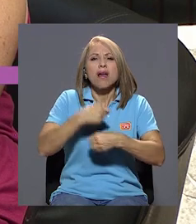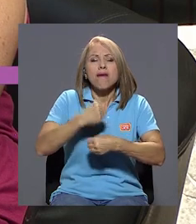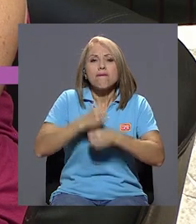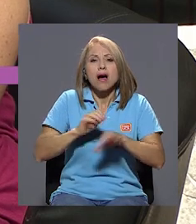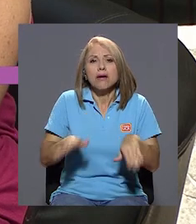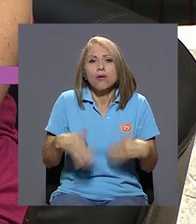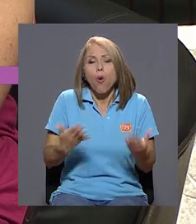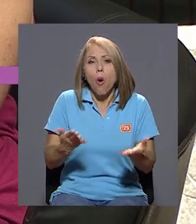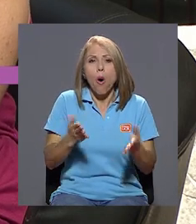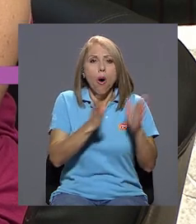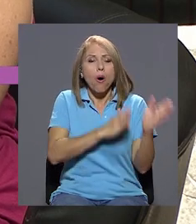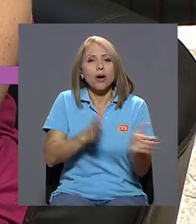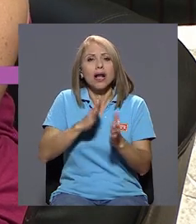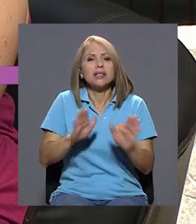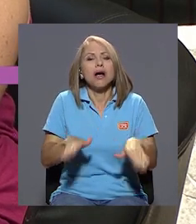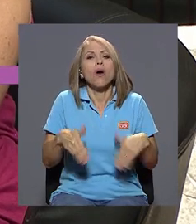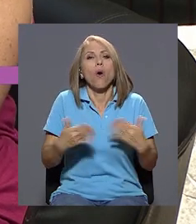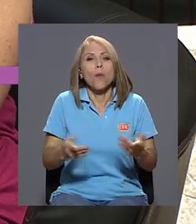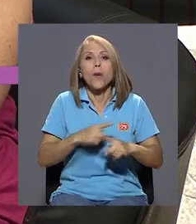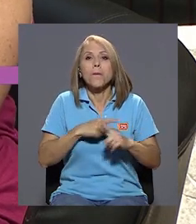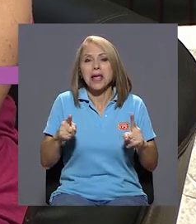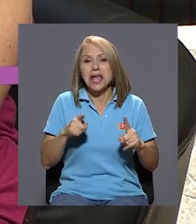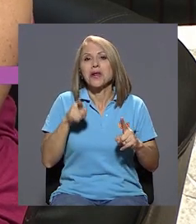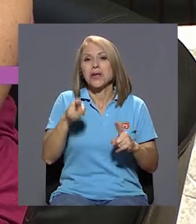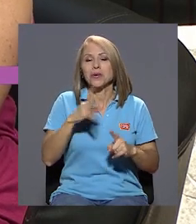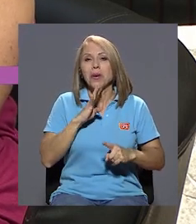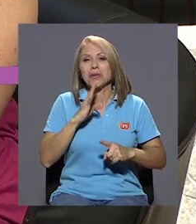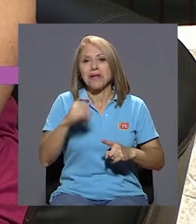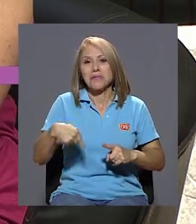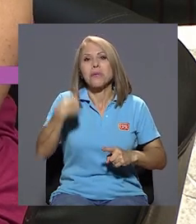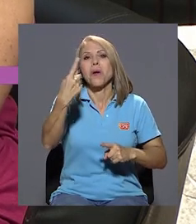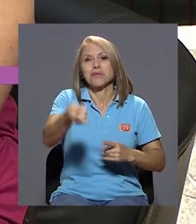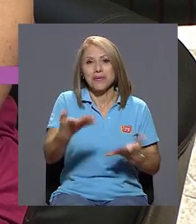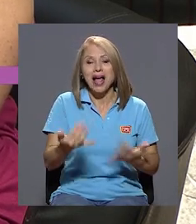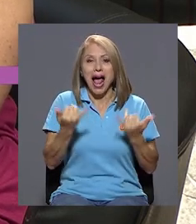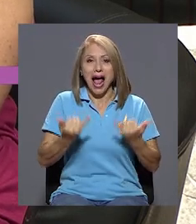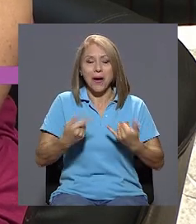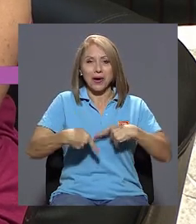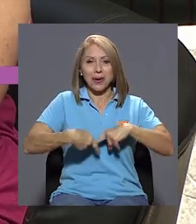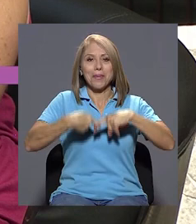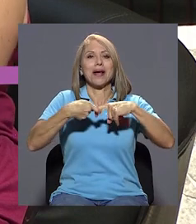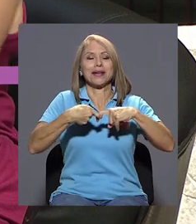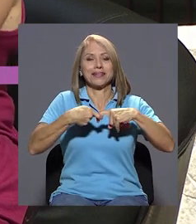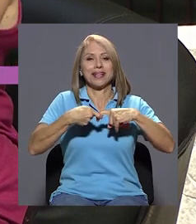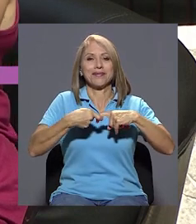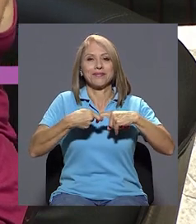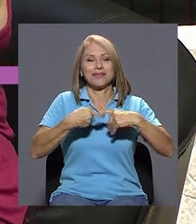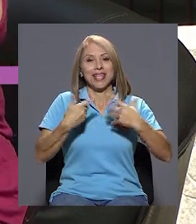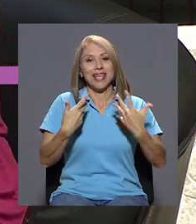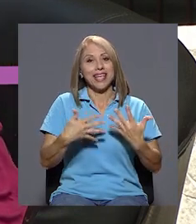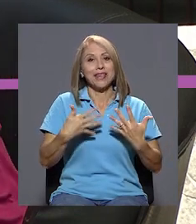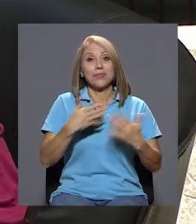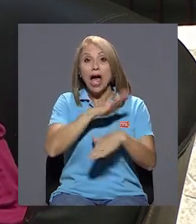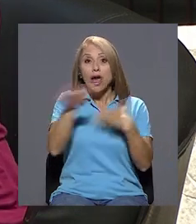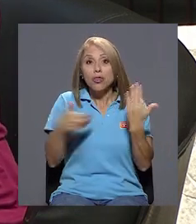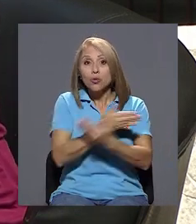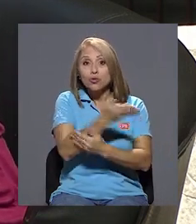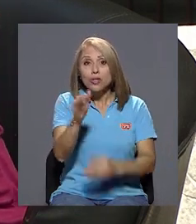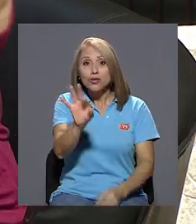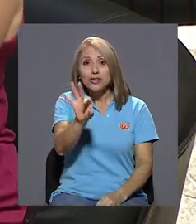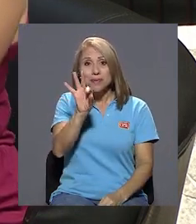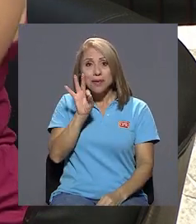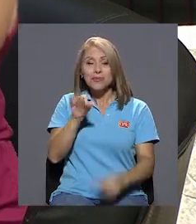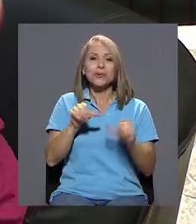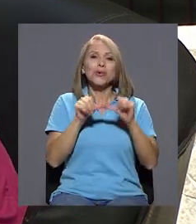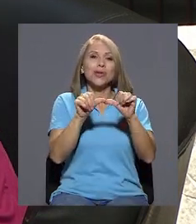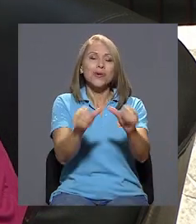más acerca de cómo trabajan, cómo se organizan también, pero lo vamos a hacer entonces en el próximo segmento. Vamos a hacer una